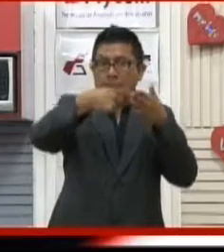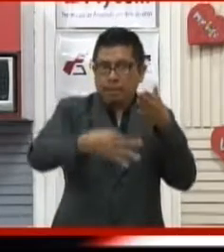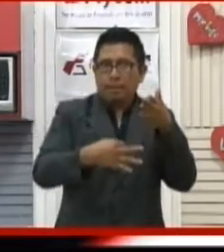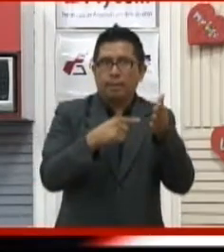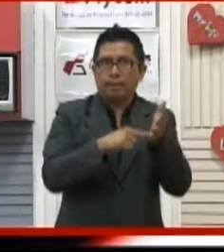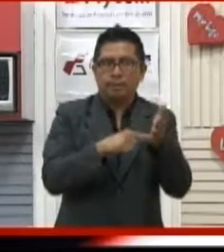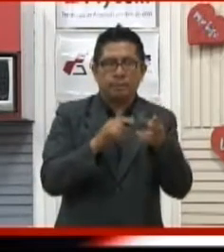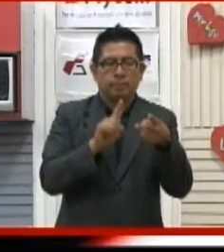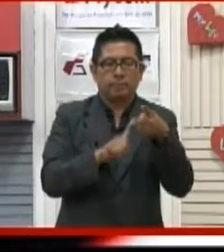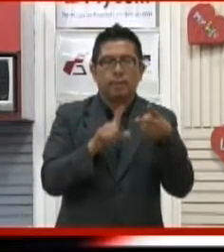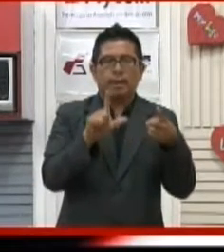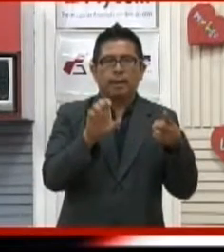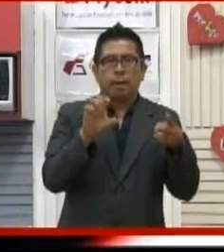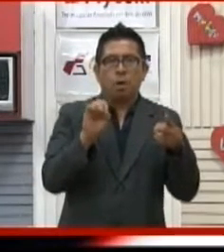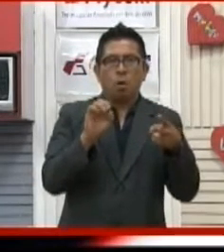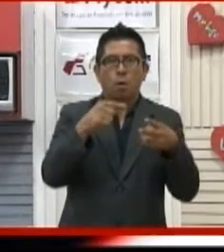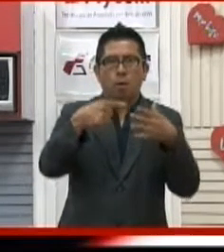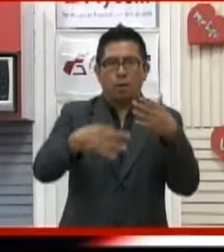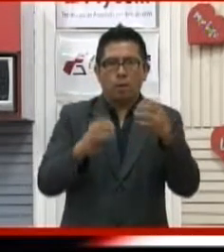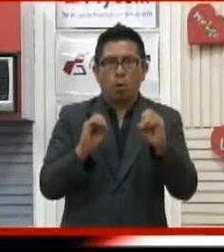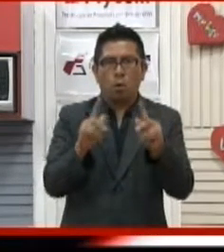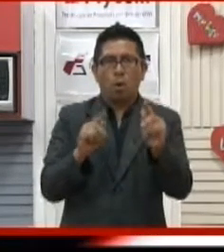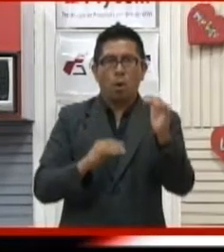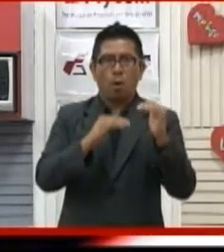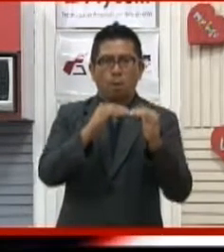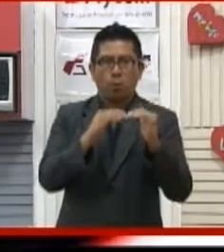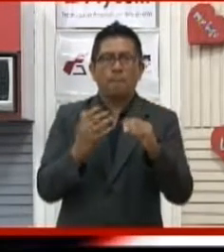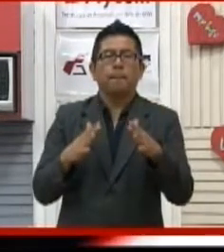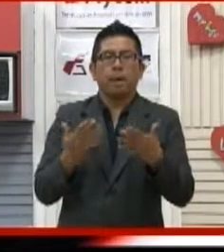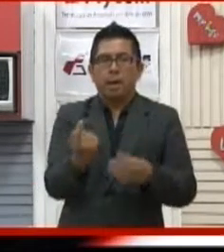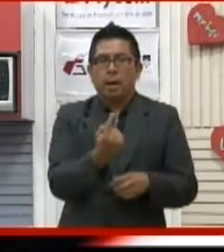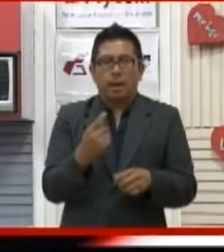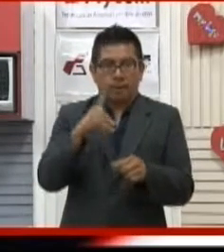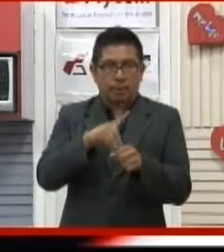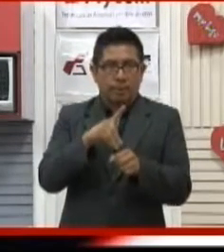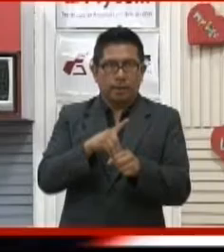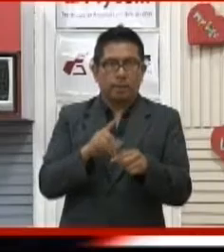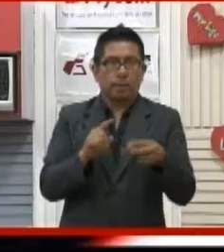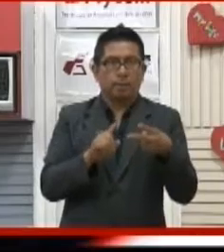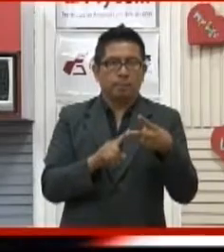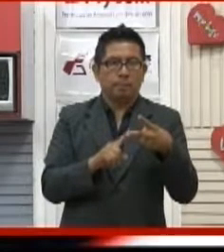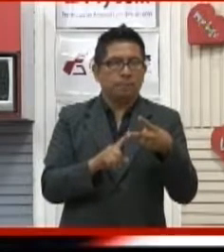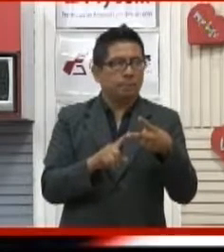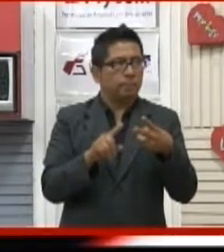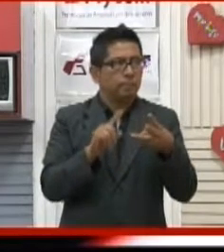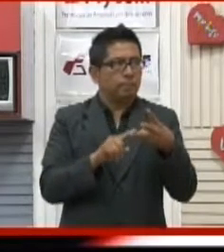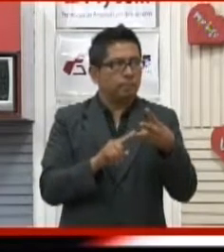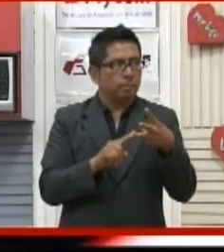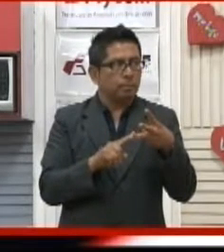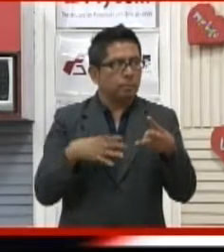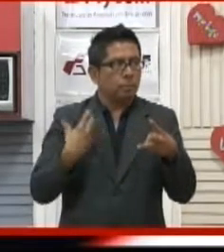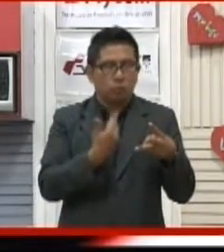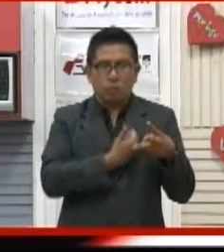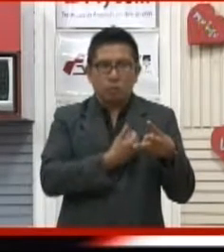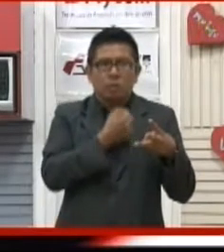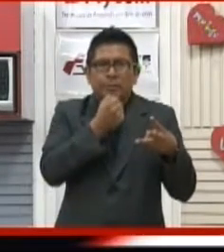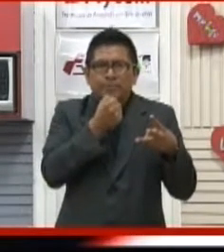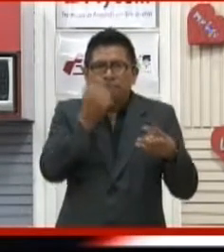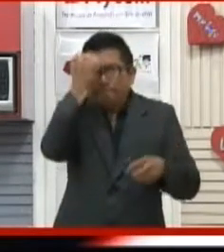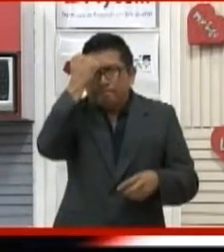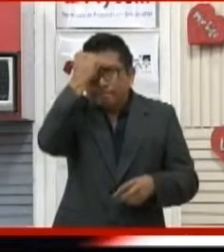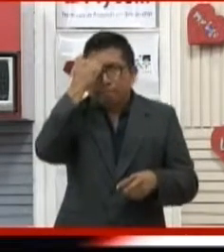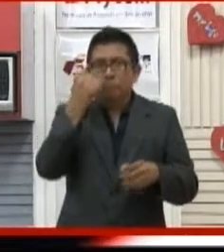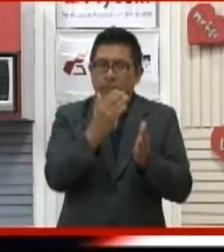la ley de equiparación de oportunidades para las personas con discapacidad. Entonces, tenemos que informarnos un poquito